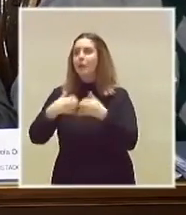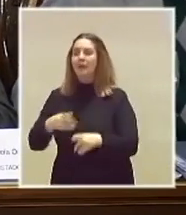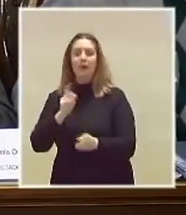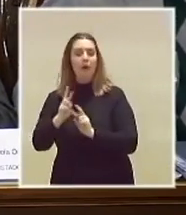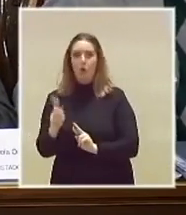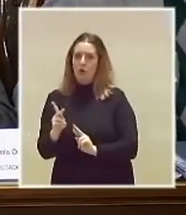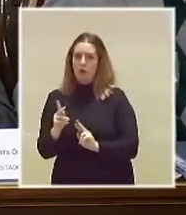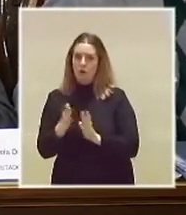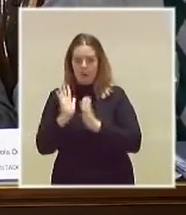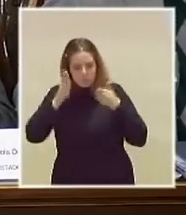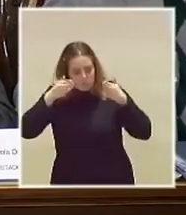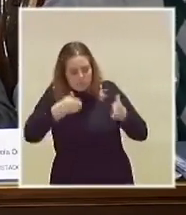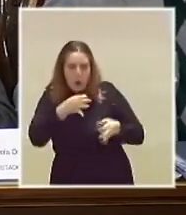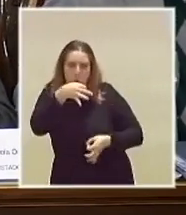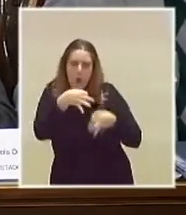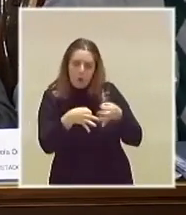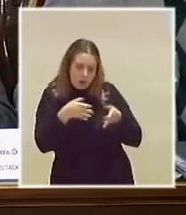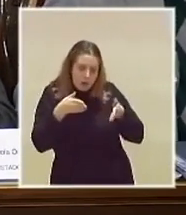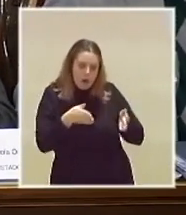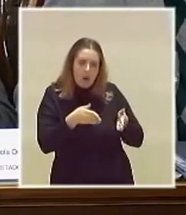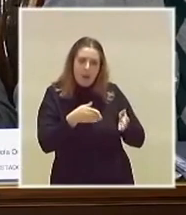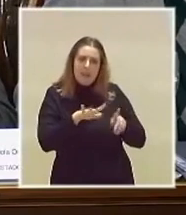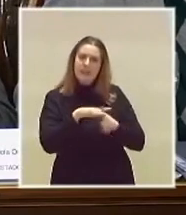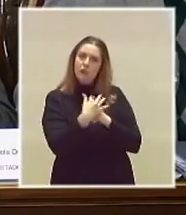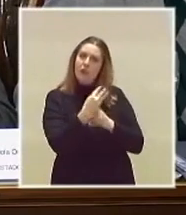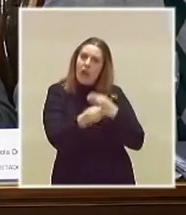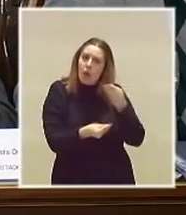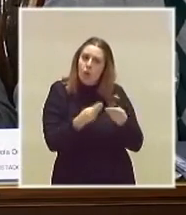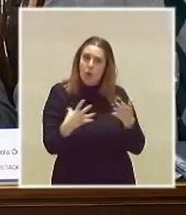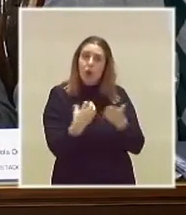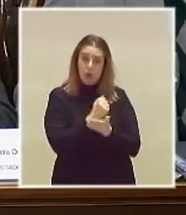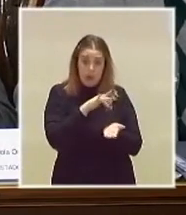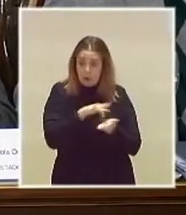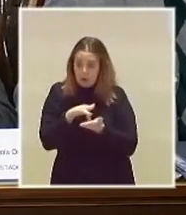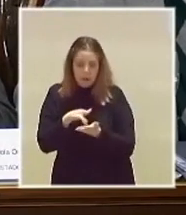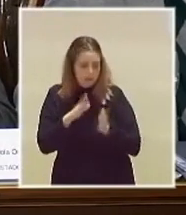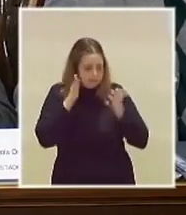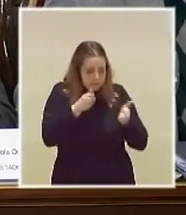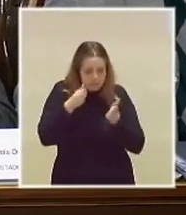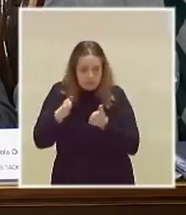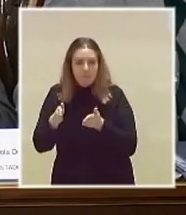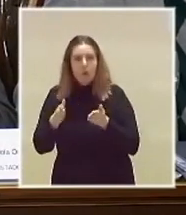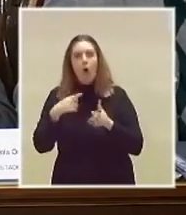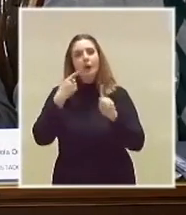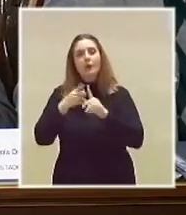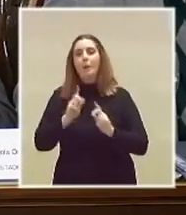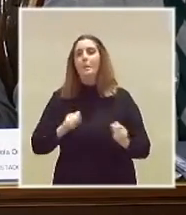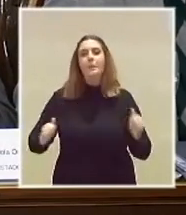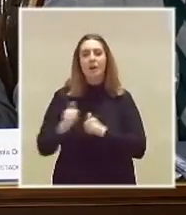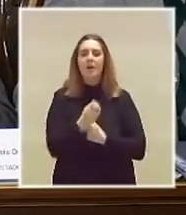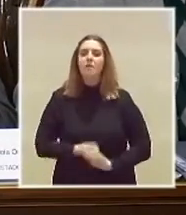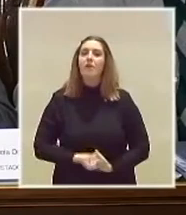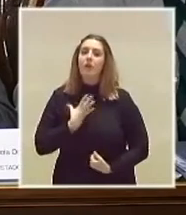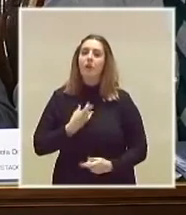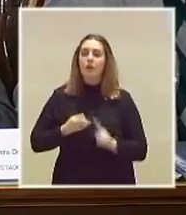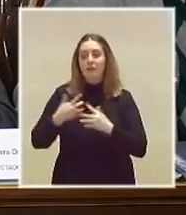realizará este trabajo jurídico en todas y cada una de las ejecutorias en las que se plantee, con una clara prioridad y vocación de